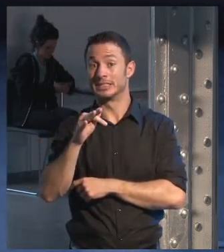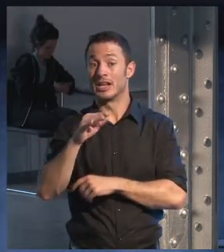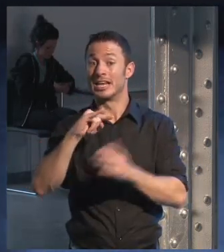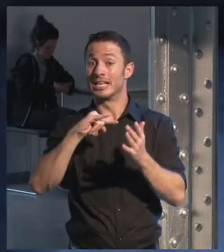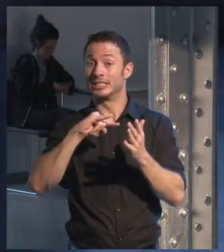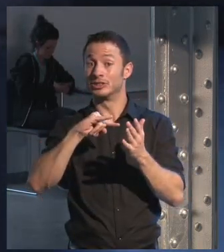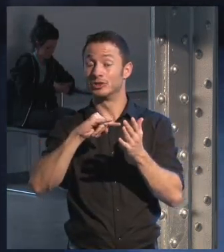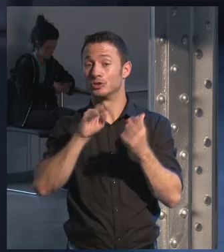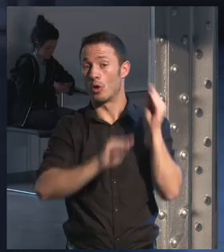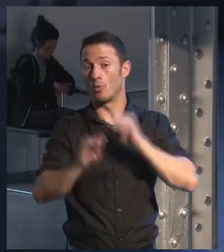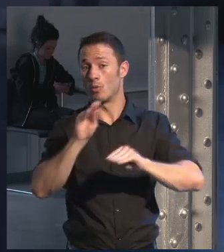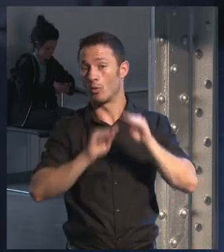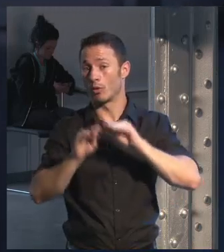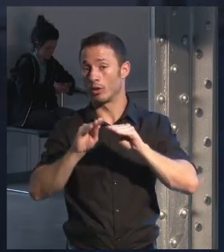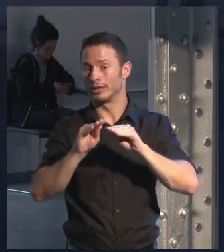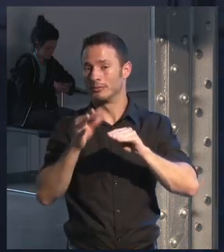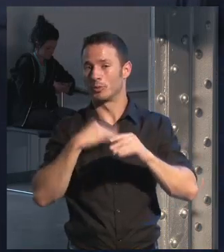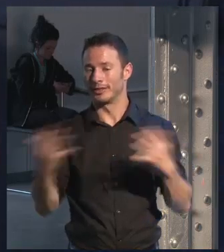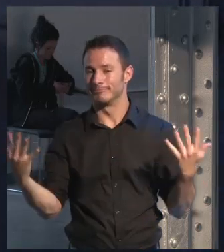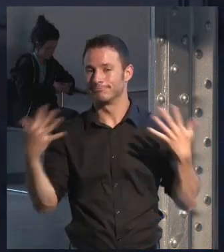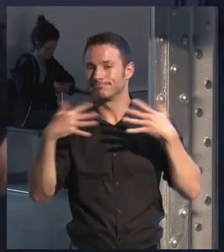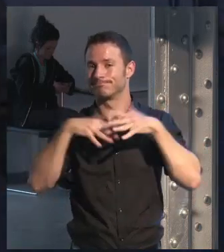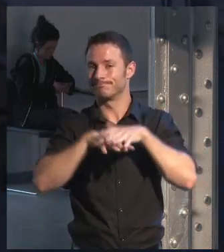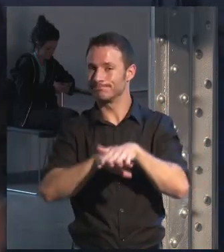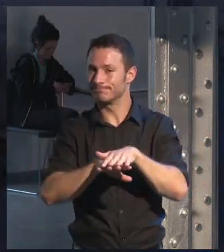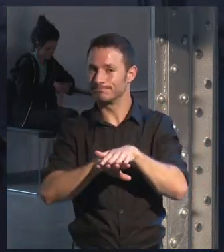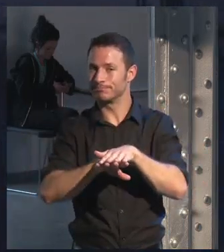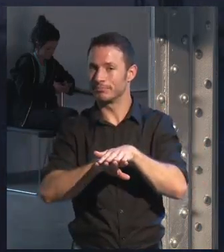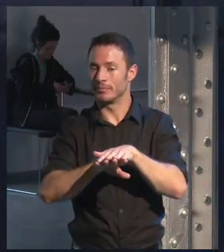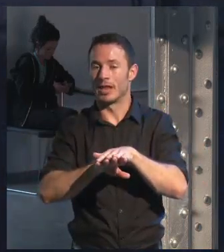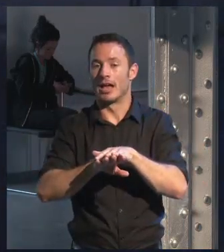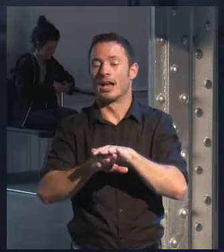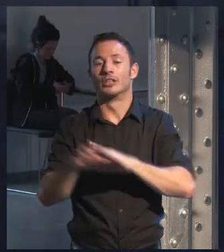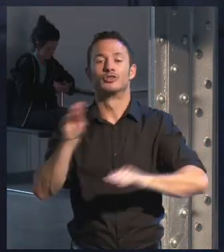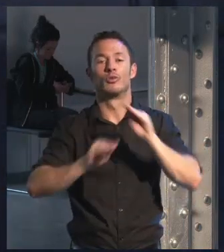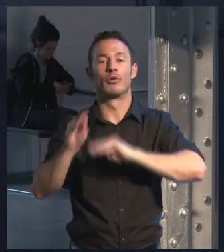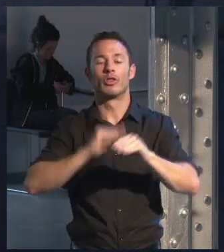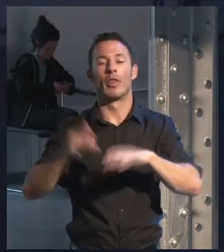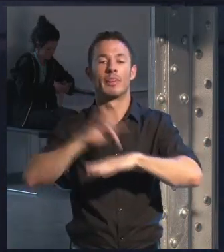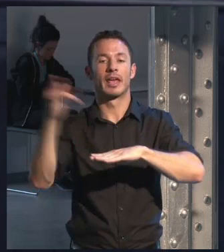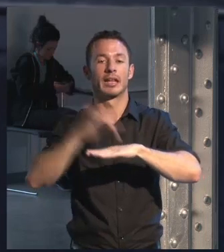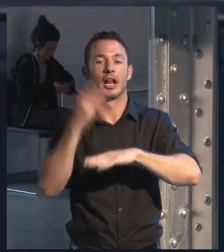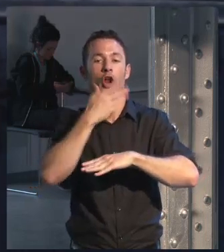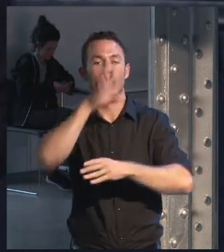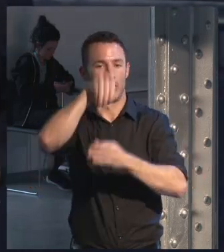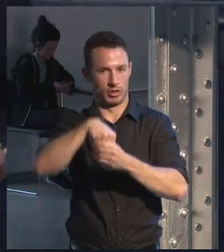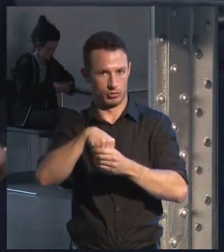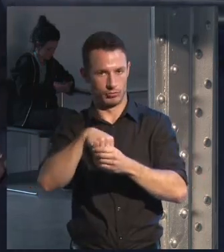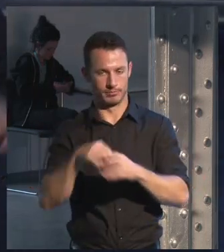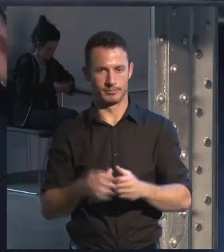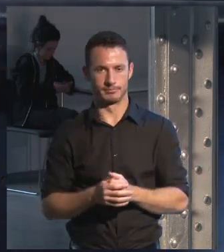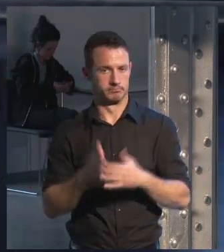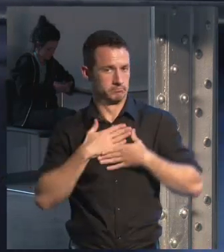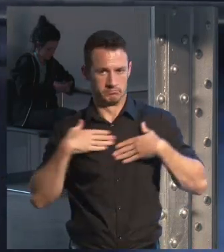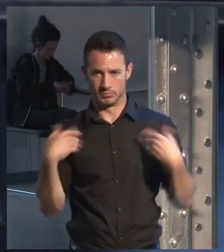es perfectamente integrable hoy en cualquier solución digital de cualquier colegio que existiera.